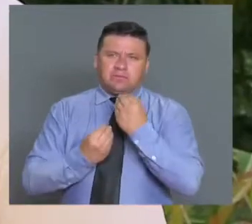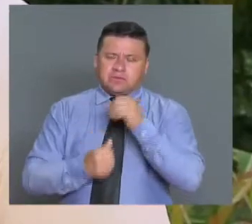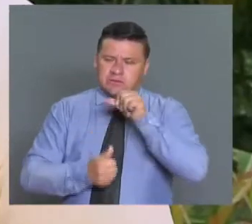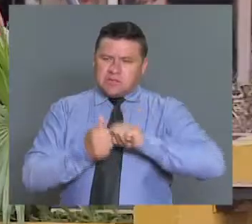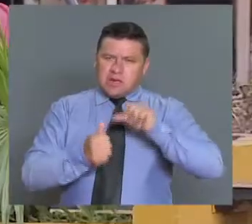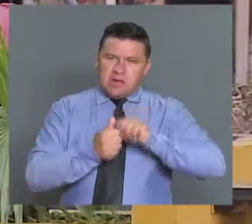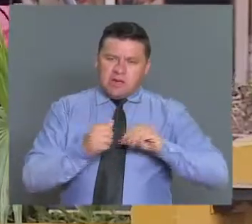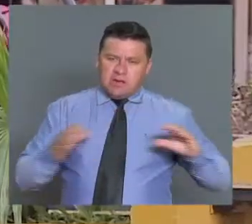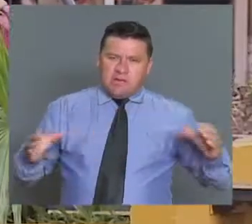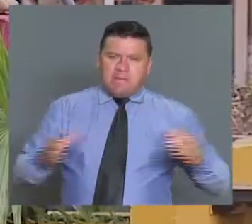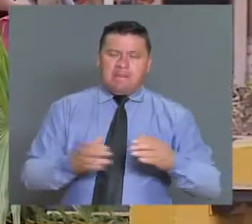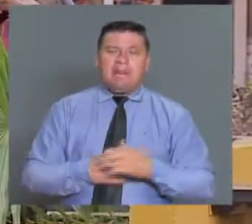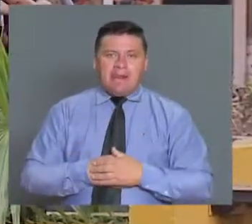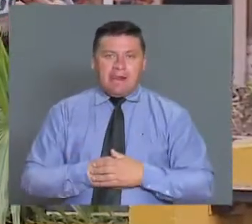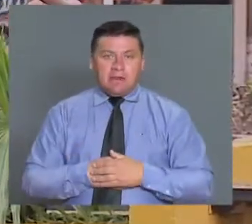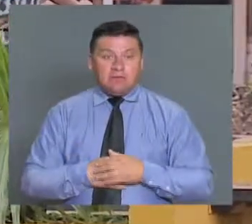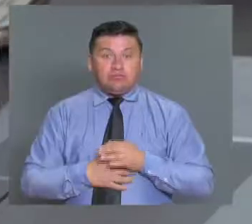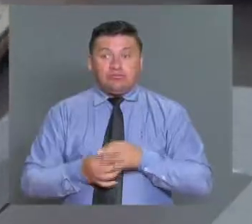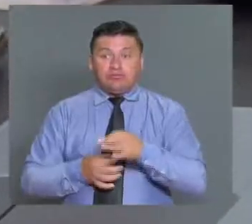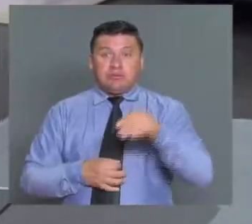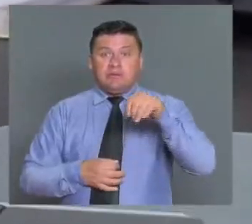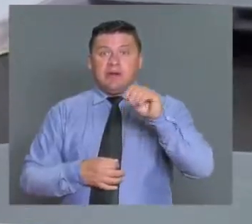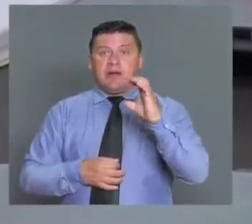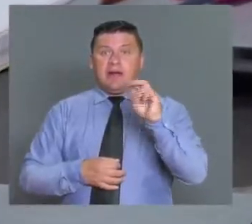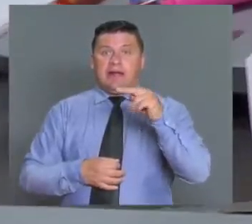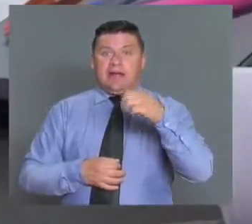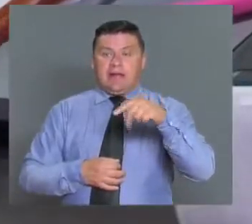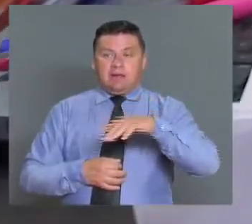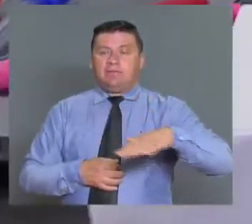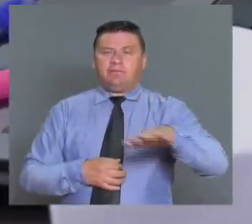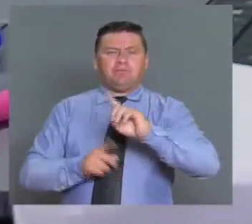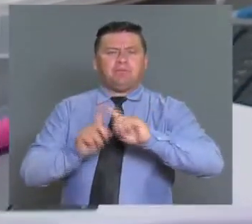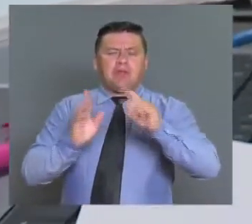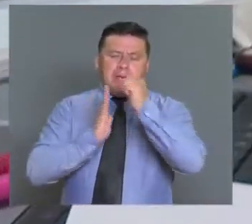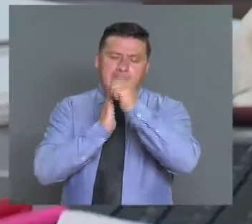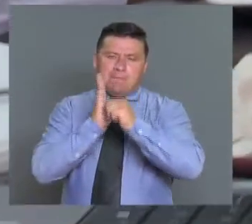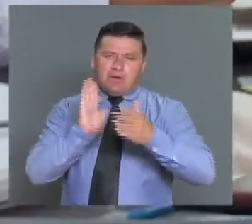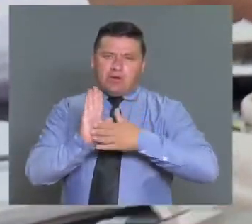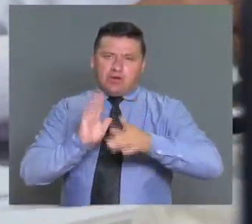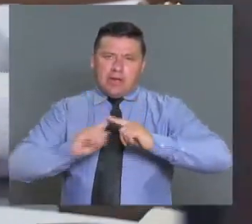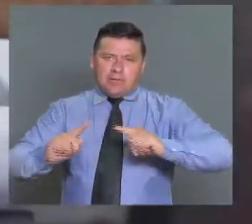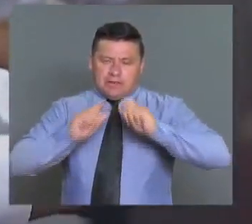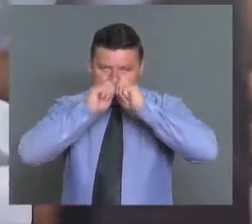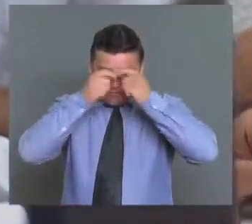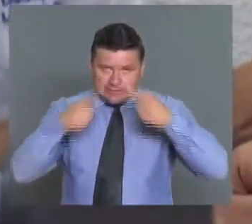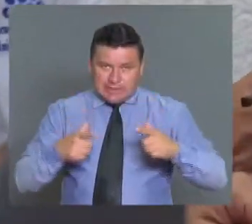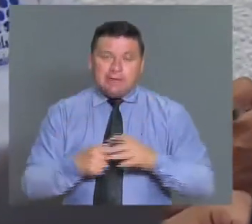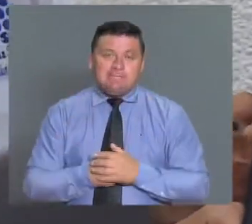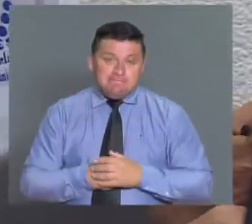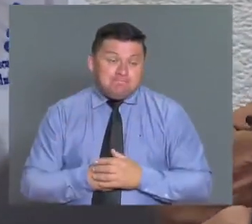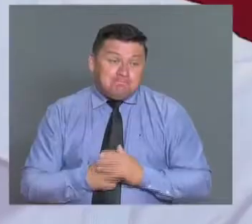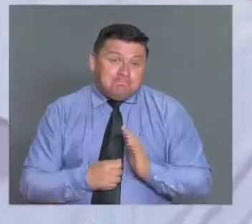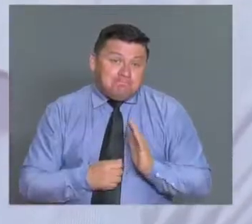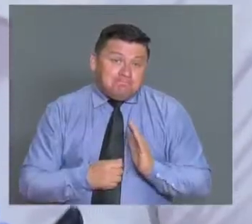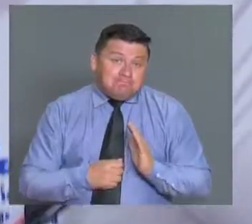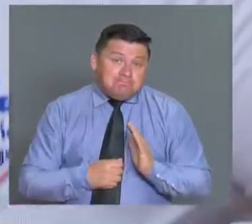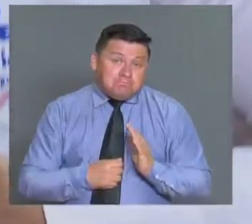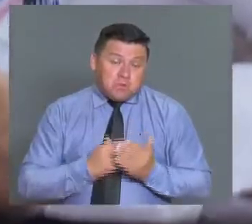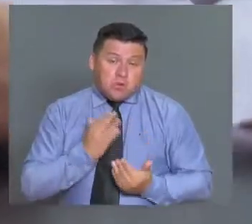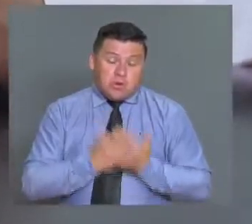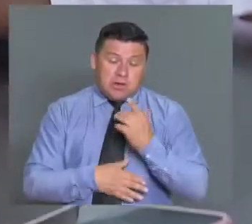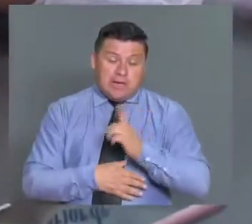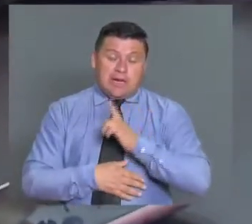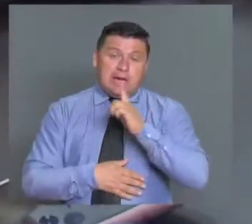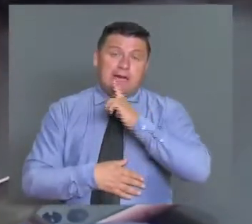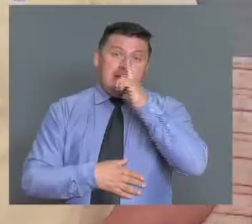uno de nosotros. Los macarenenses se capacitan en los diferentes programas de administración pública. Así, con los nuevos